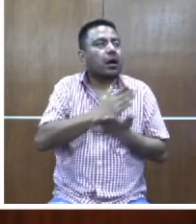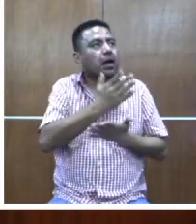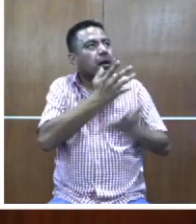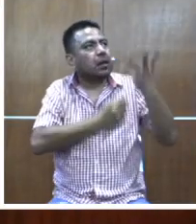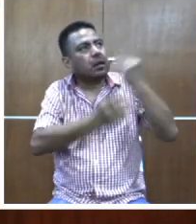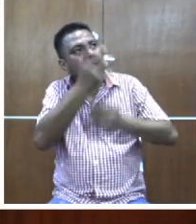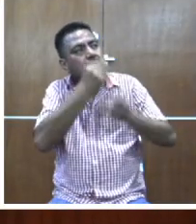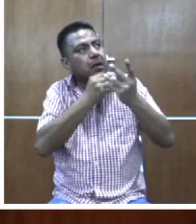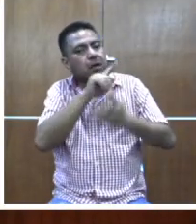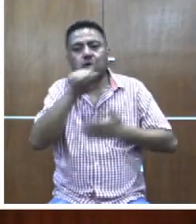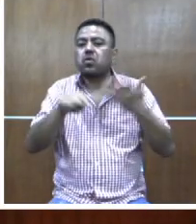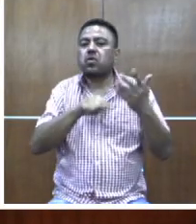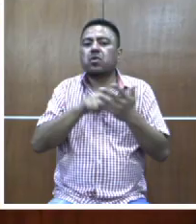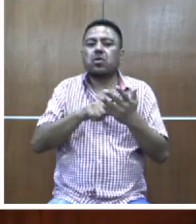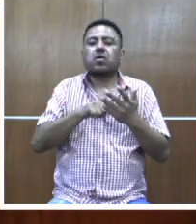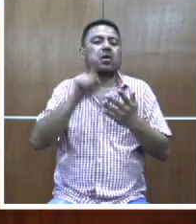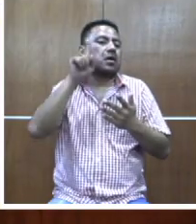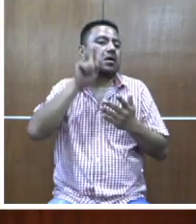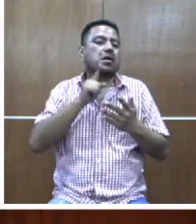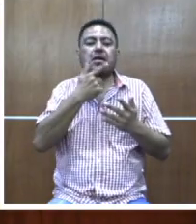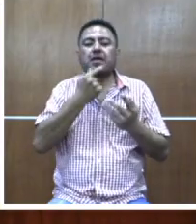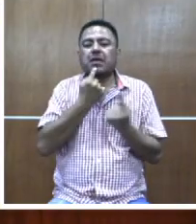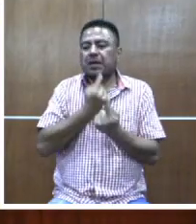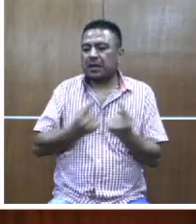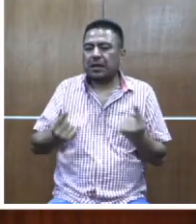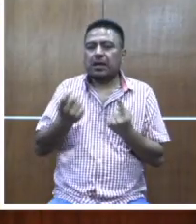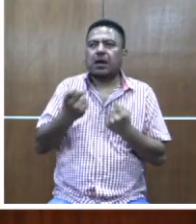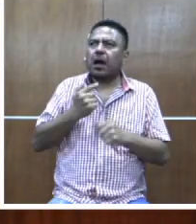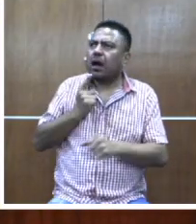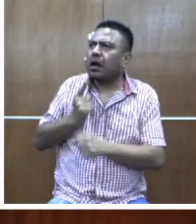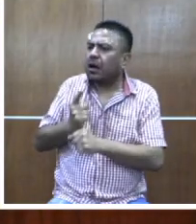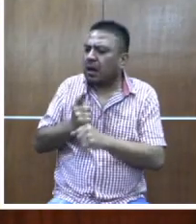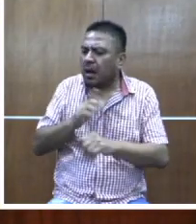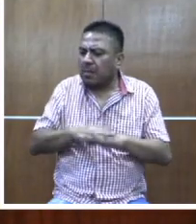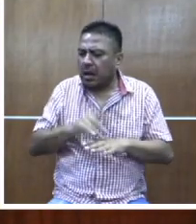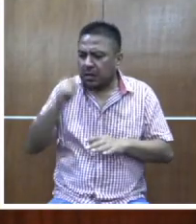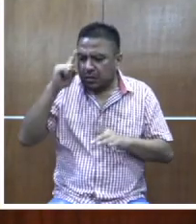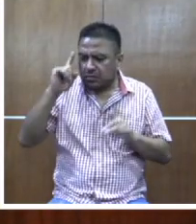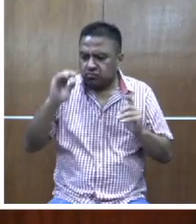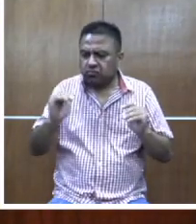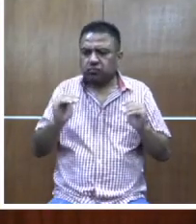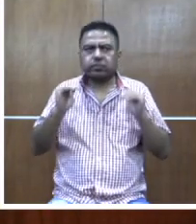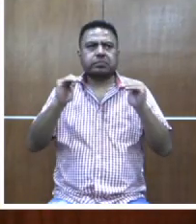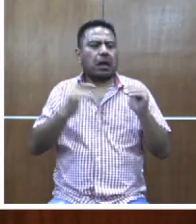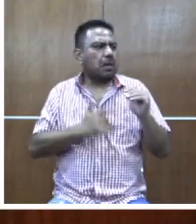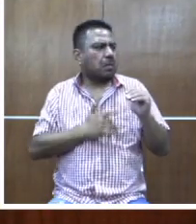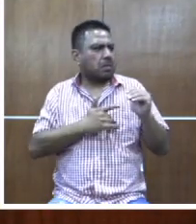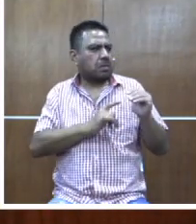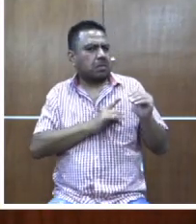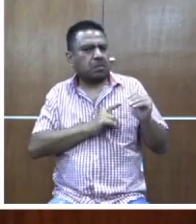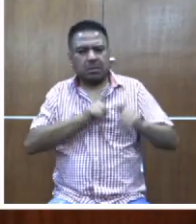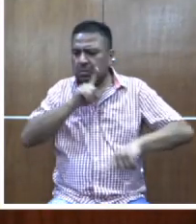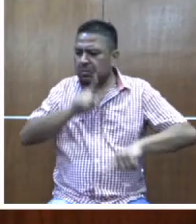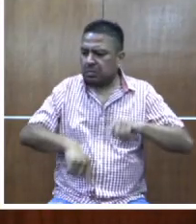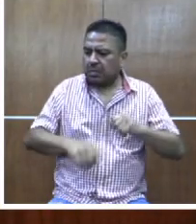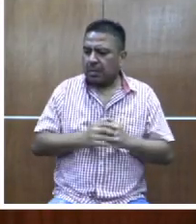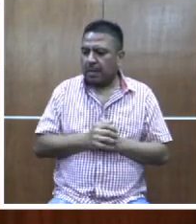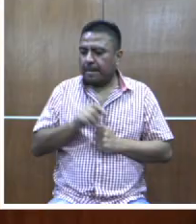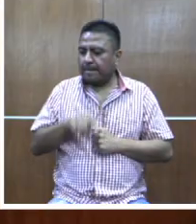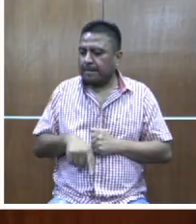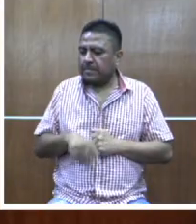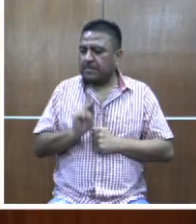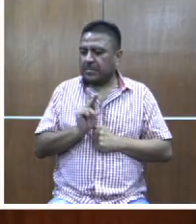un espacio donde las niñas y niños descubran su potencial sin temor. Sin